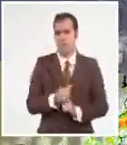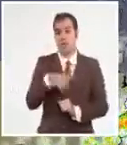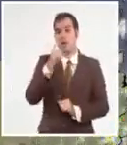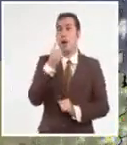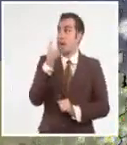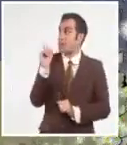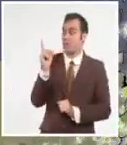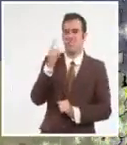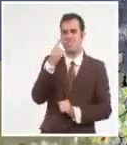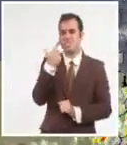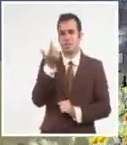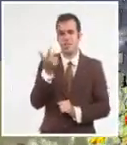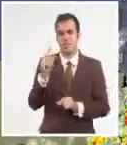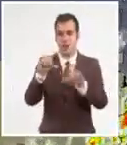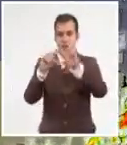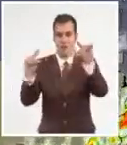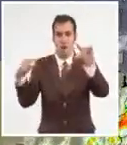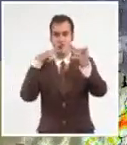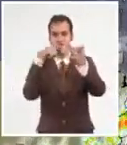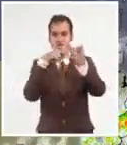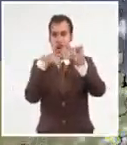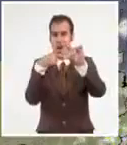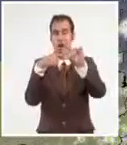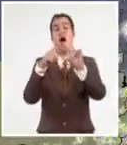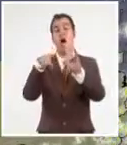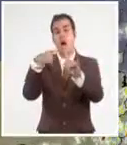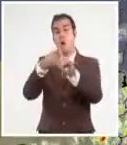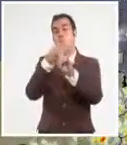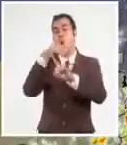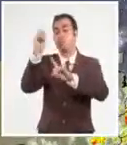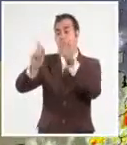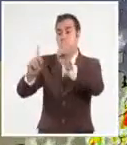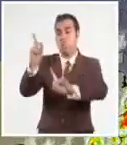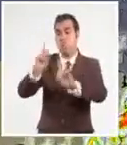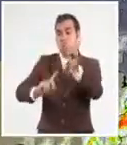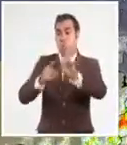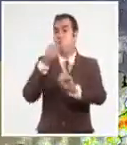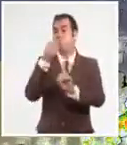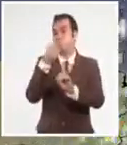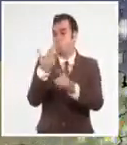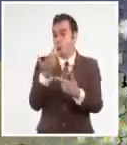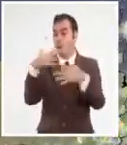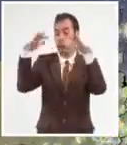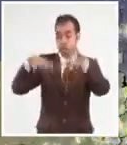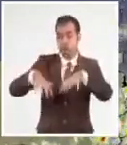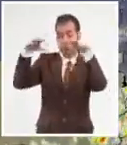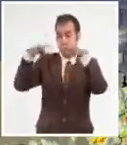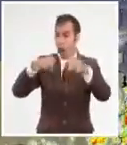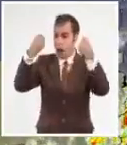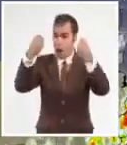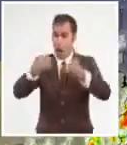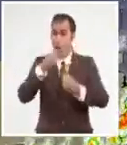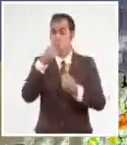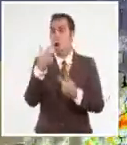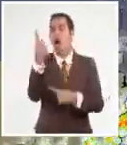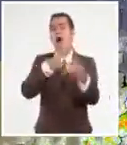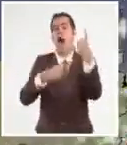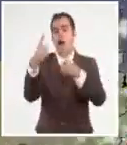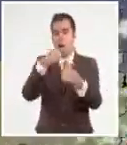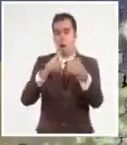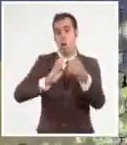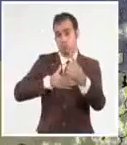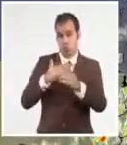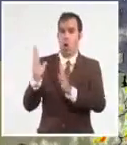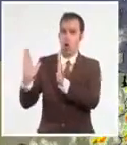de una línea de chubascos y tormentas eléctricas donde pudiera llegar a ser fuerte en algunas localidades de la parte